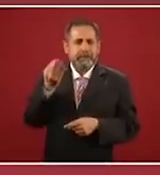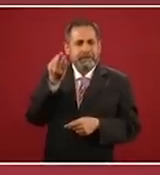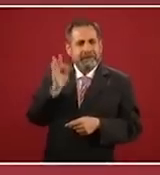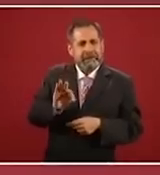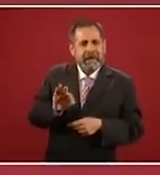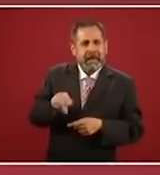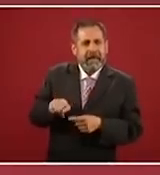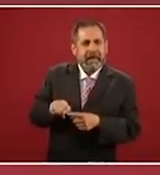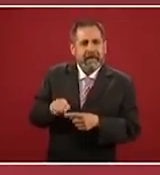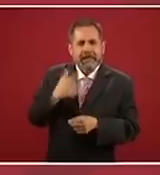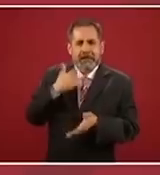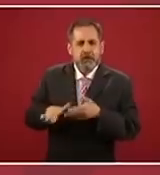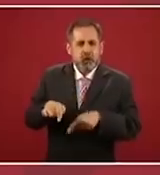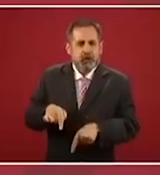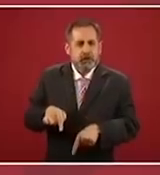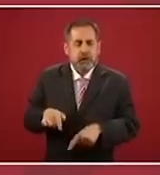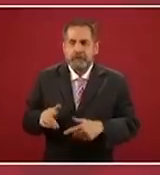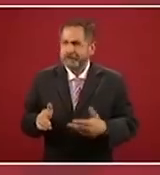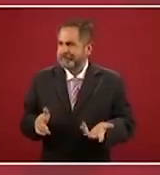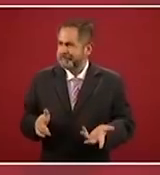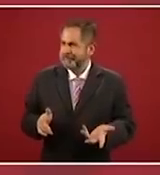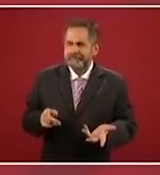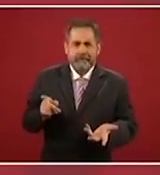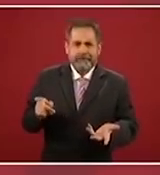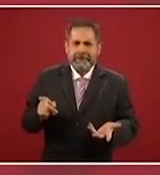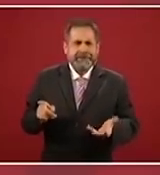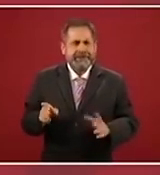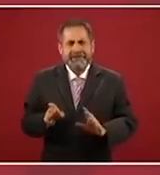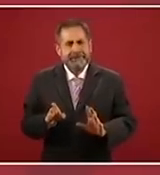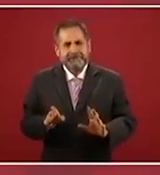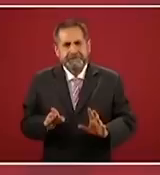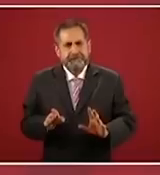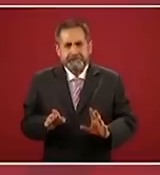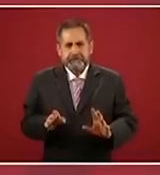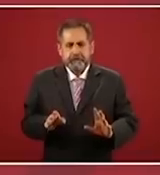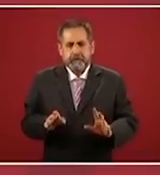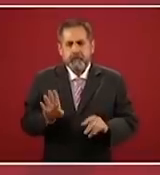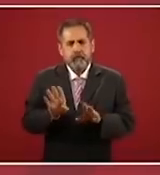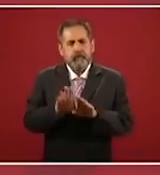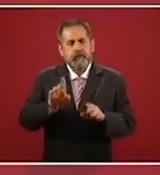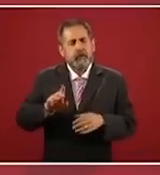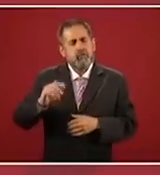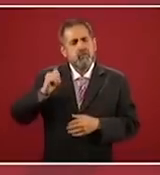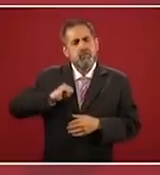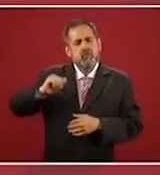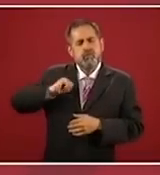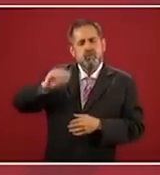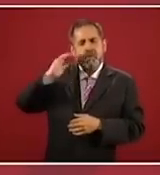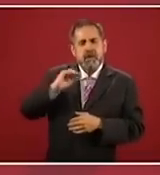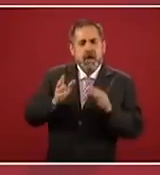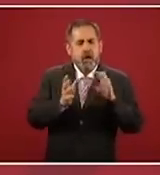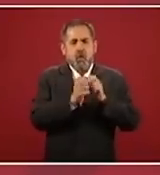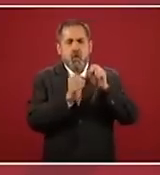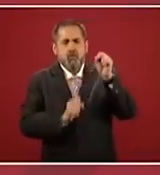lo cual, a pesar de que los constituyentes